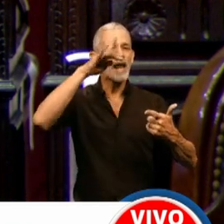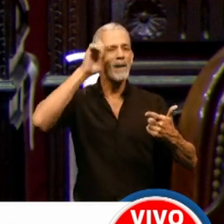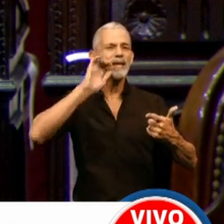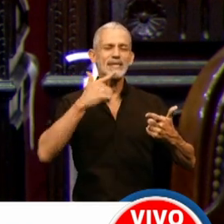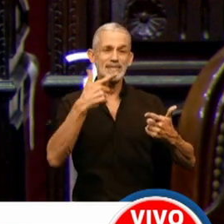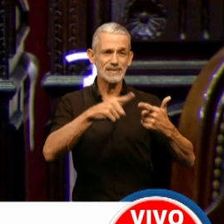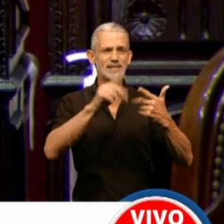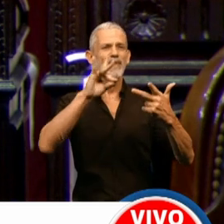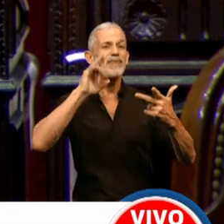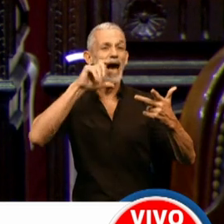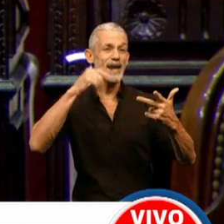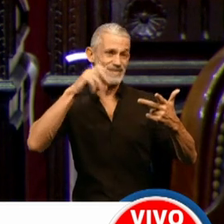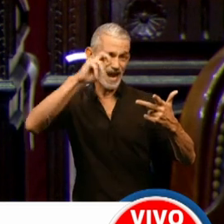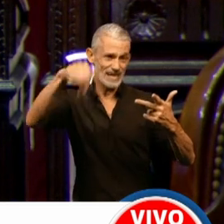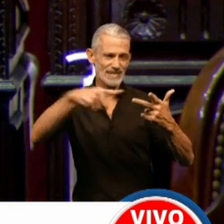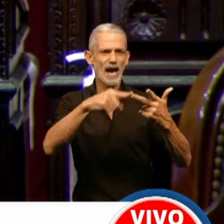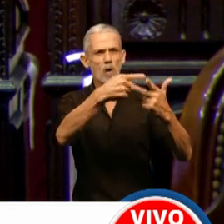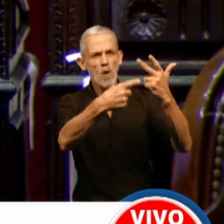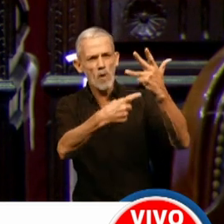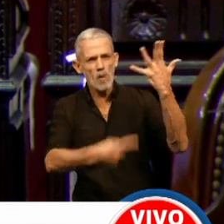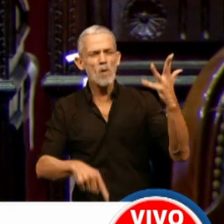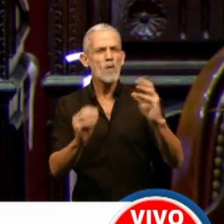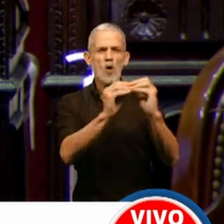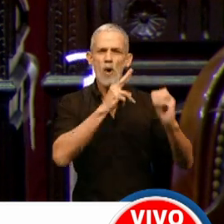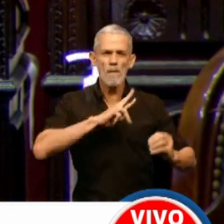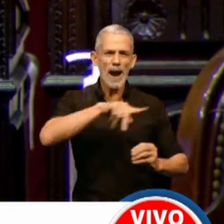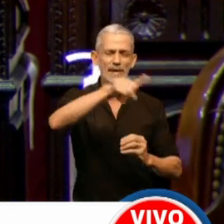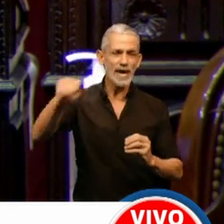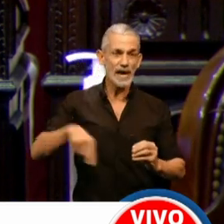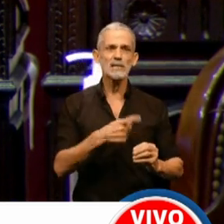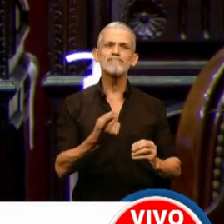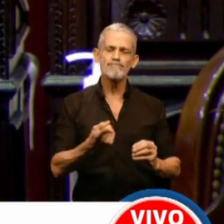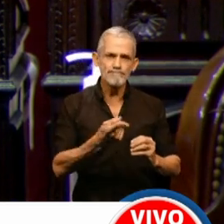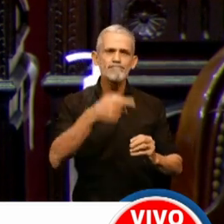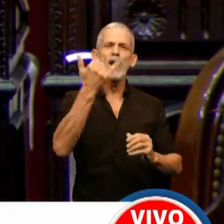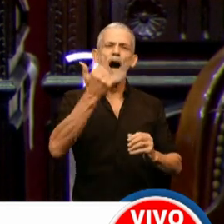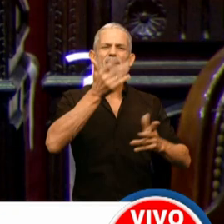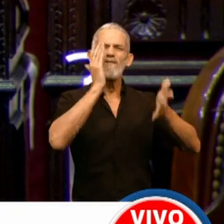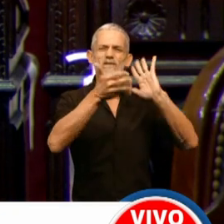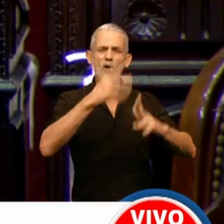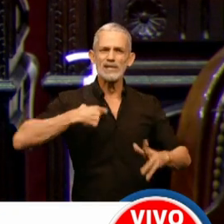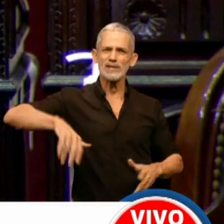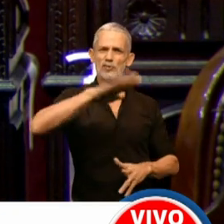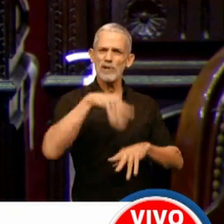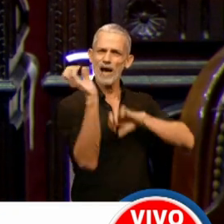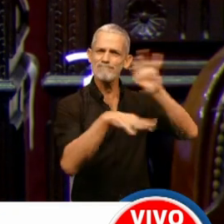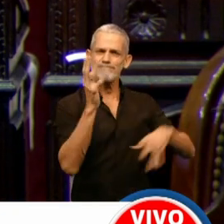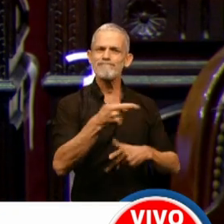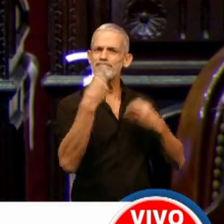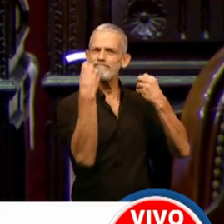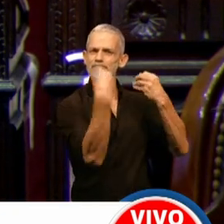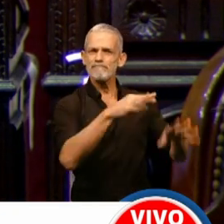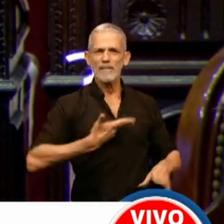como diana sacayán y tantas otras compañeras que fueron víctimas de la violencia social y el desamparo